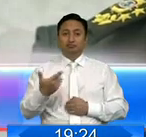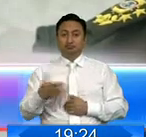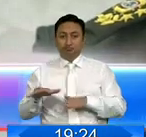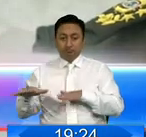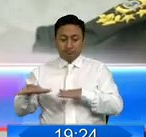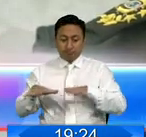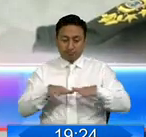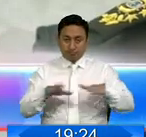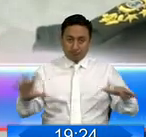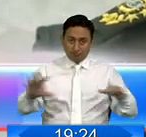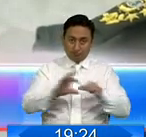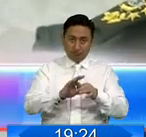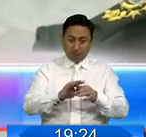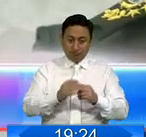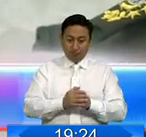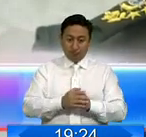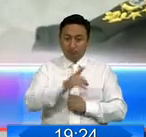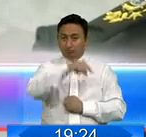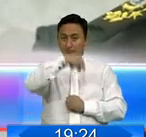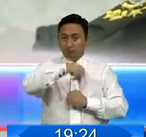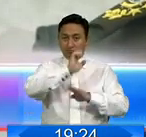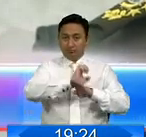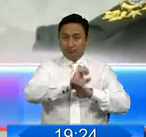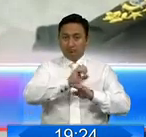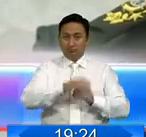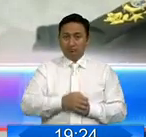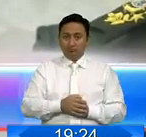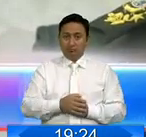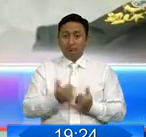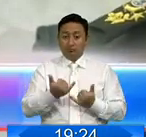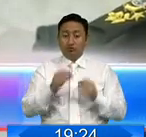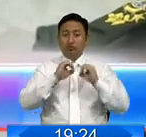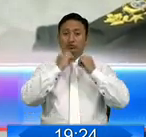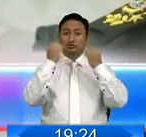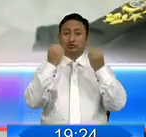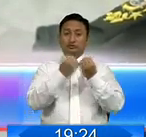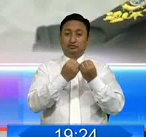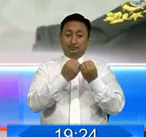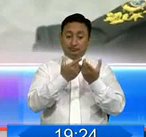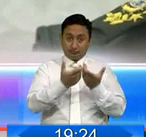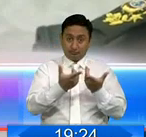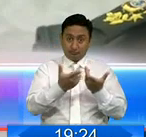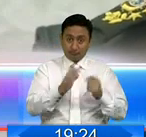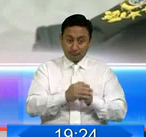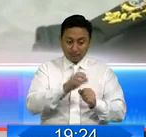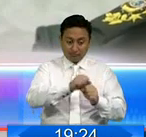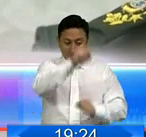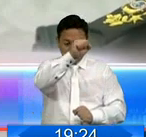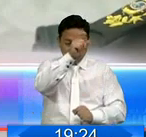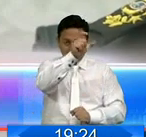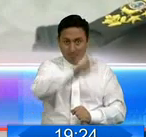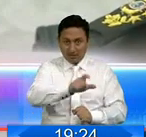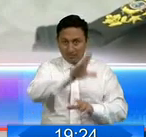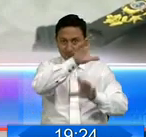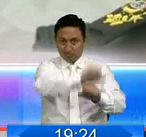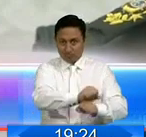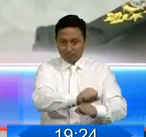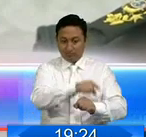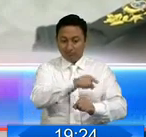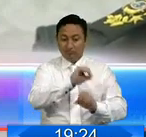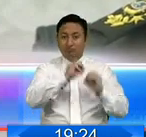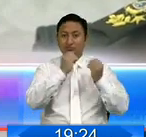Hoy nos tocó operar al Ecuador y de lo cual se ha desarticulado a esta organización transnacional